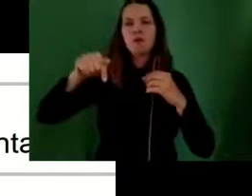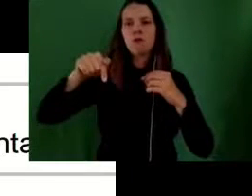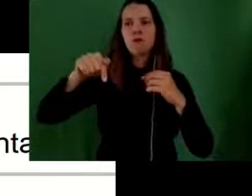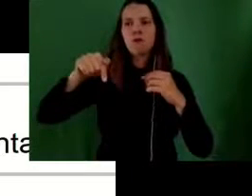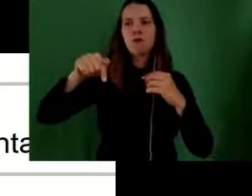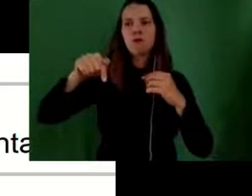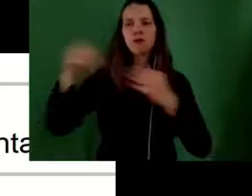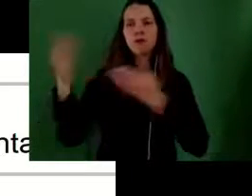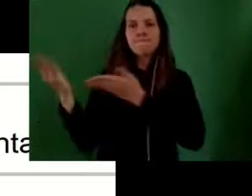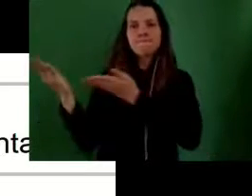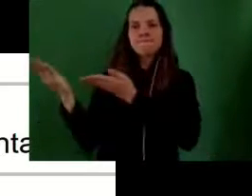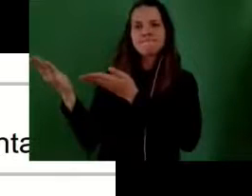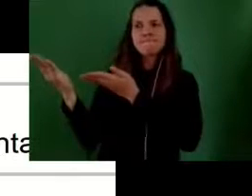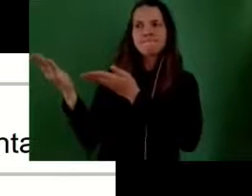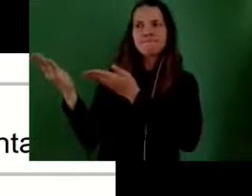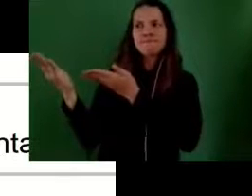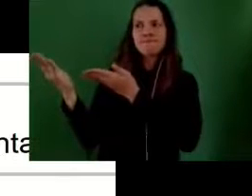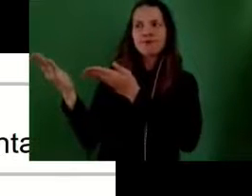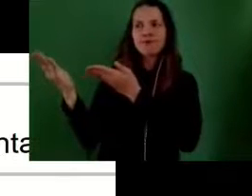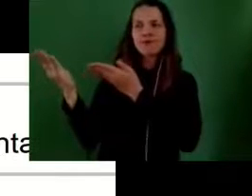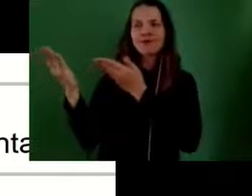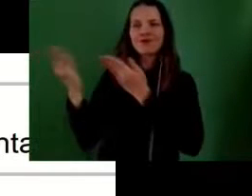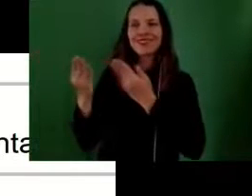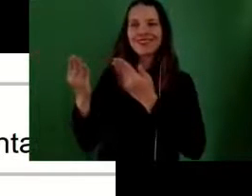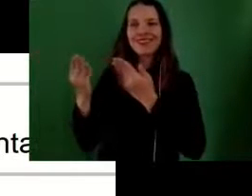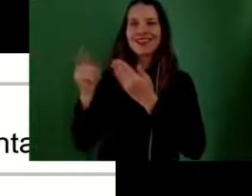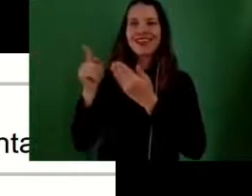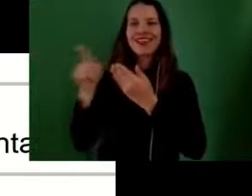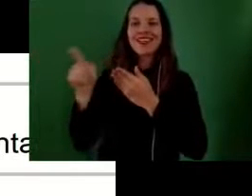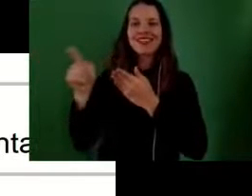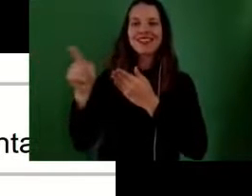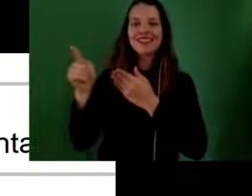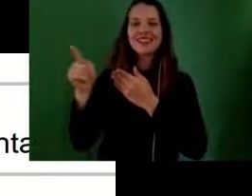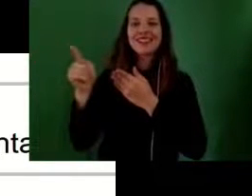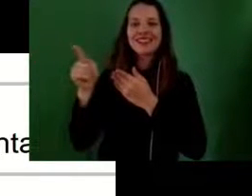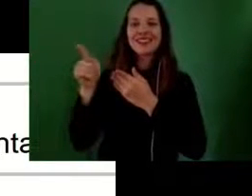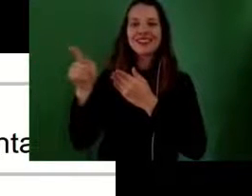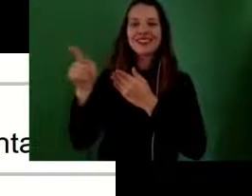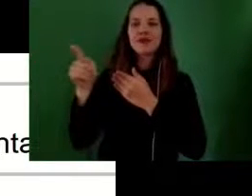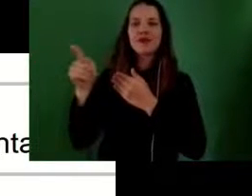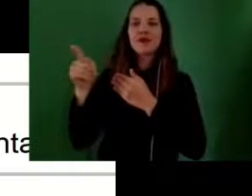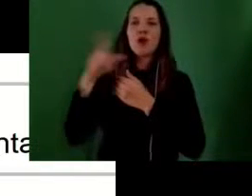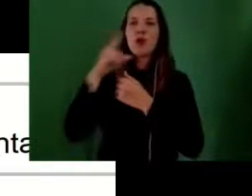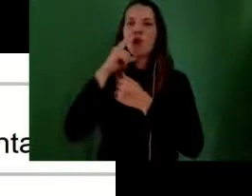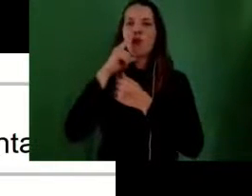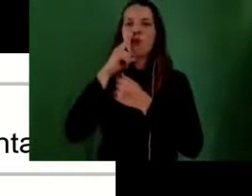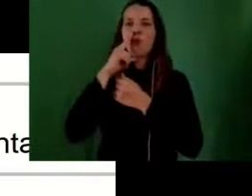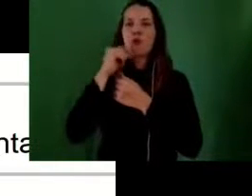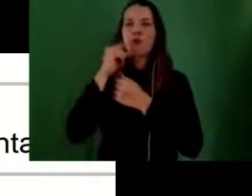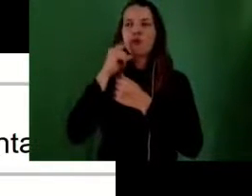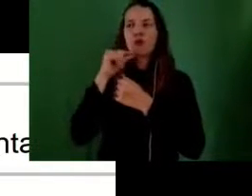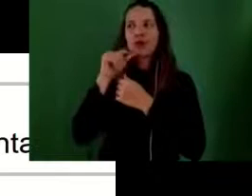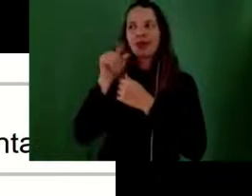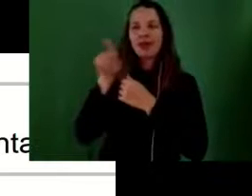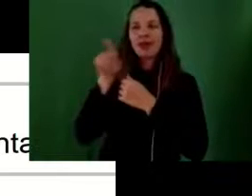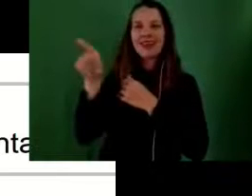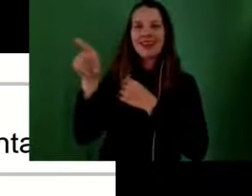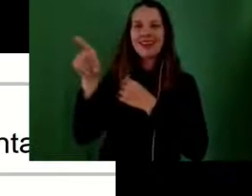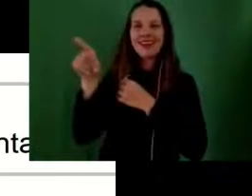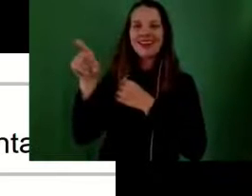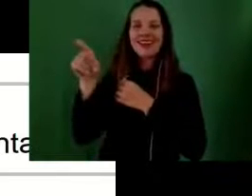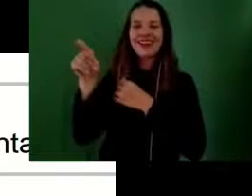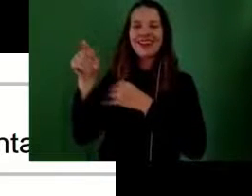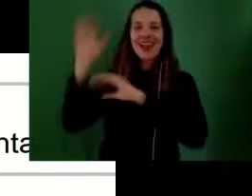a hacer yo antes que Cecilia una pequeña presentación del arquitecto Jaime Huerta, que es nuestro invitado desde Perú.